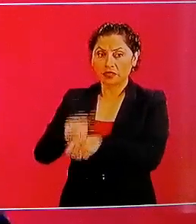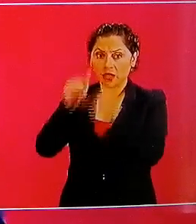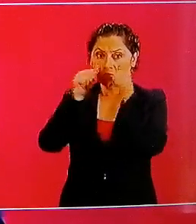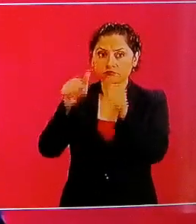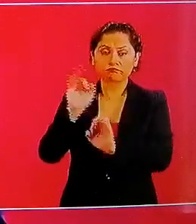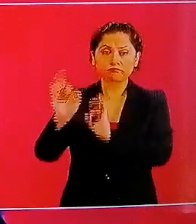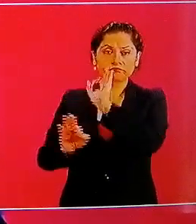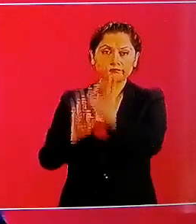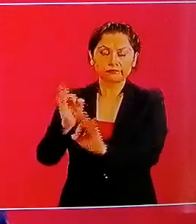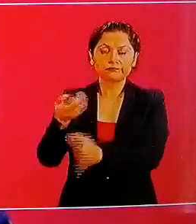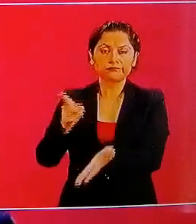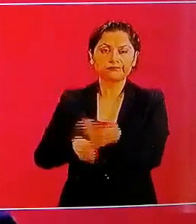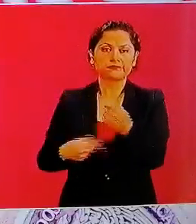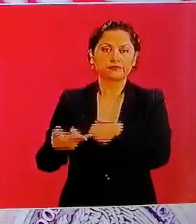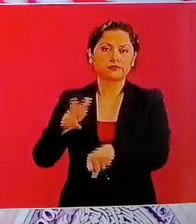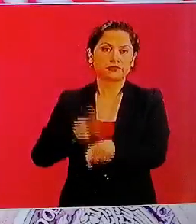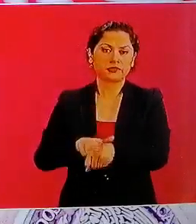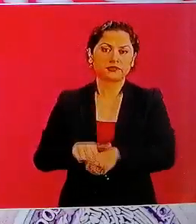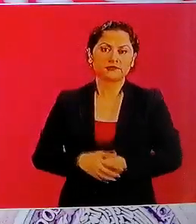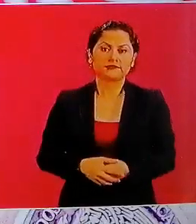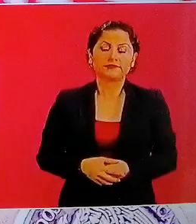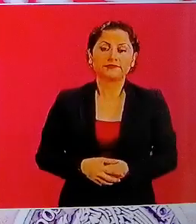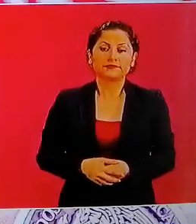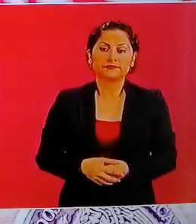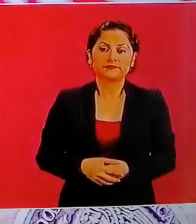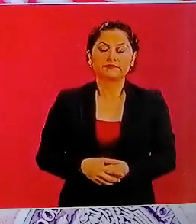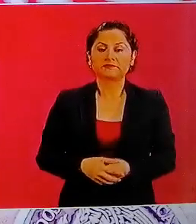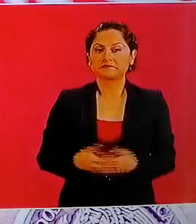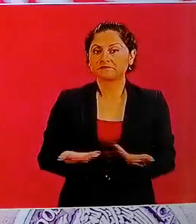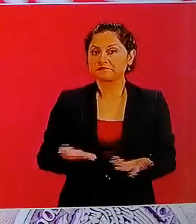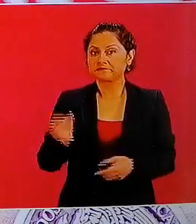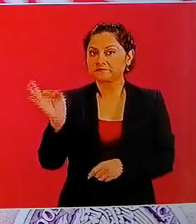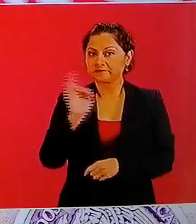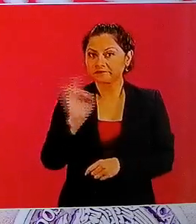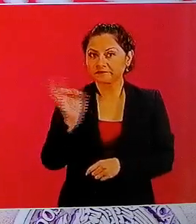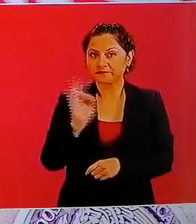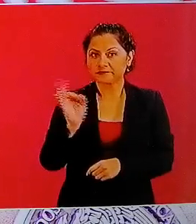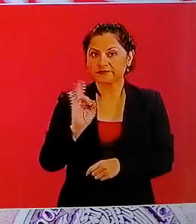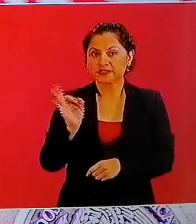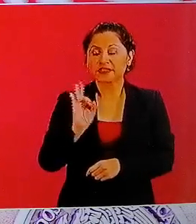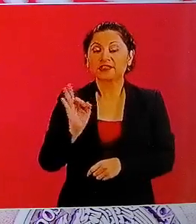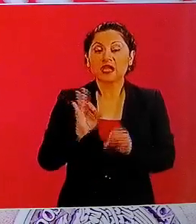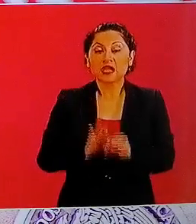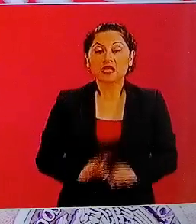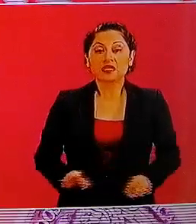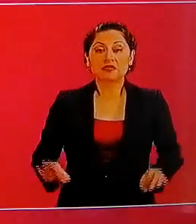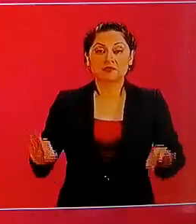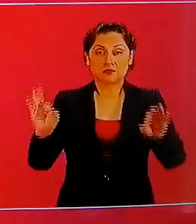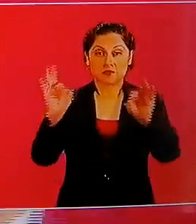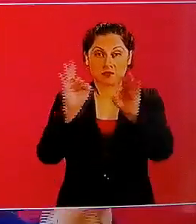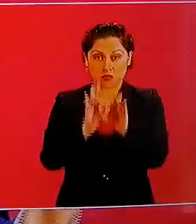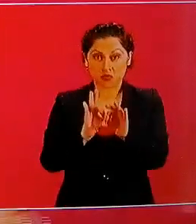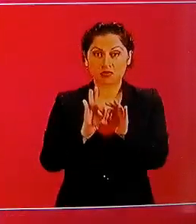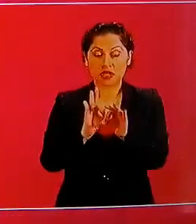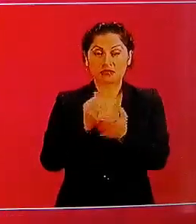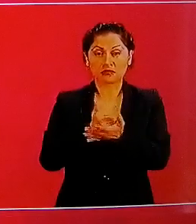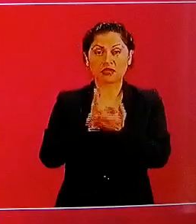corresponde a los servicios de salud. Y una forma quizá la más importante para apoyarlos es